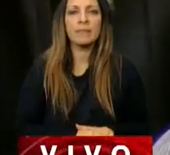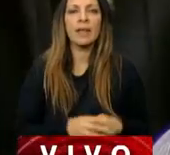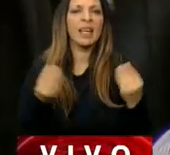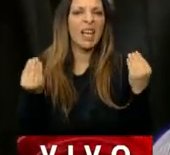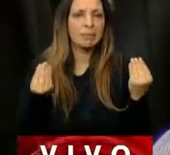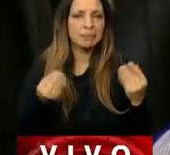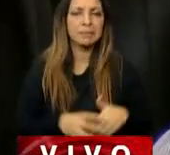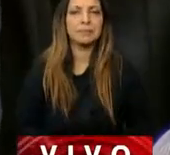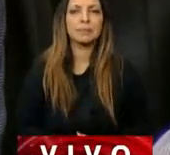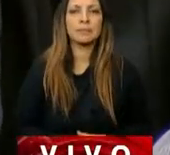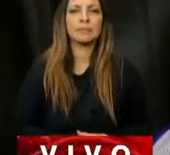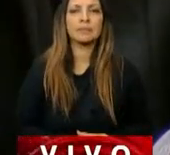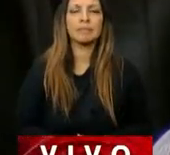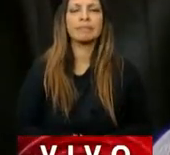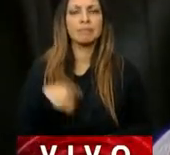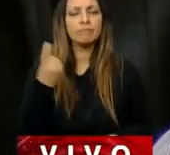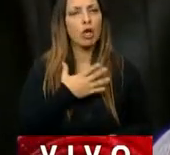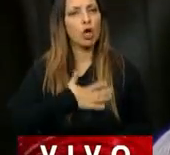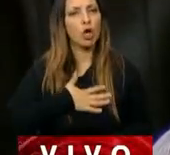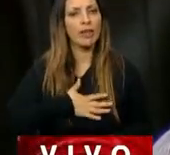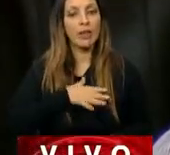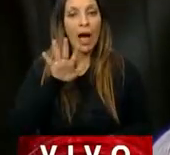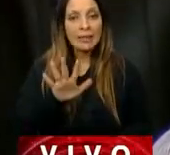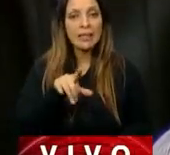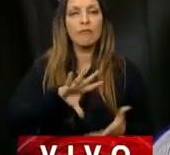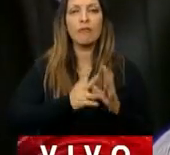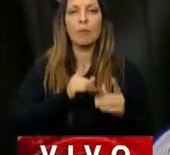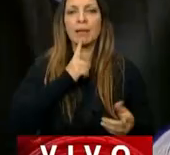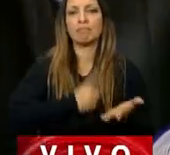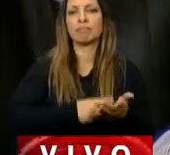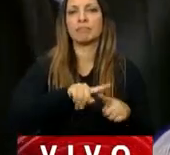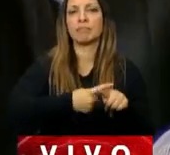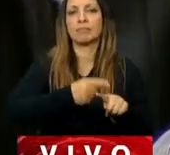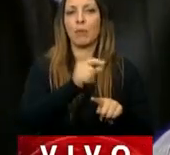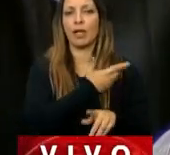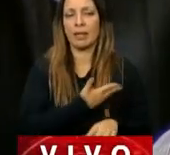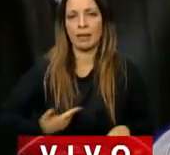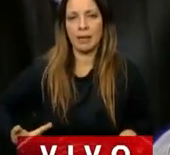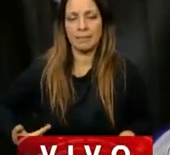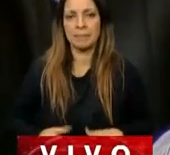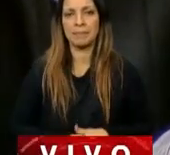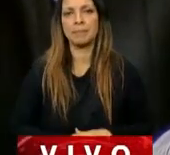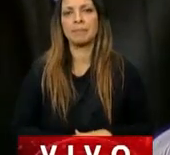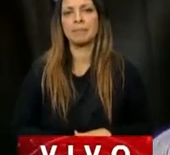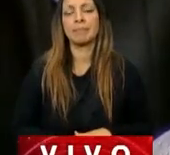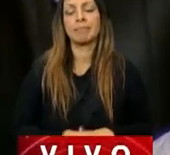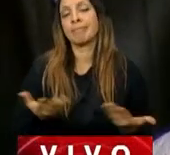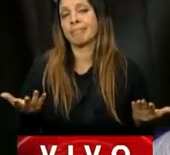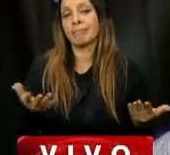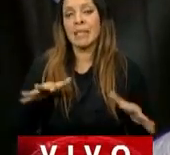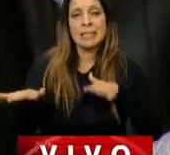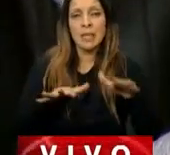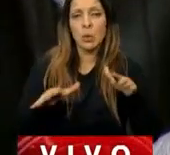que esto celebramos que sea una política de Estado. Creo que ante tantas cosas